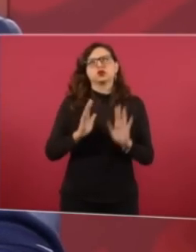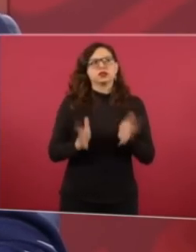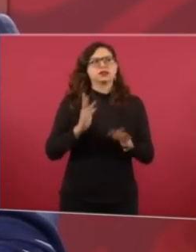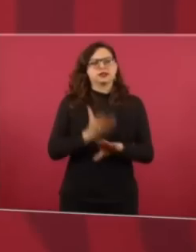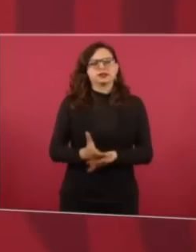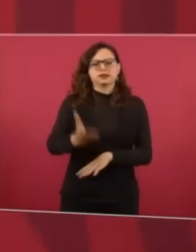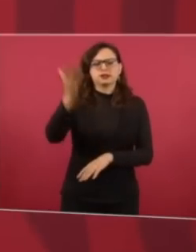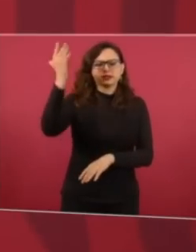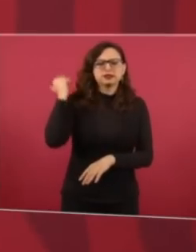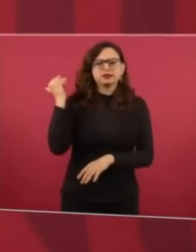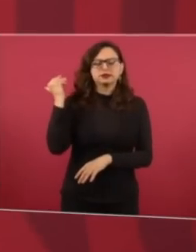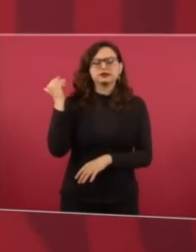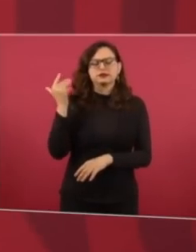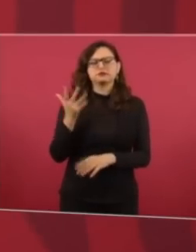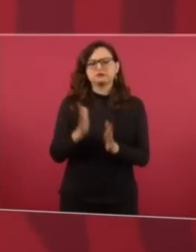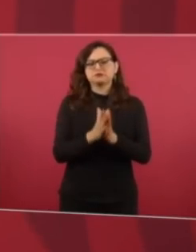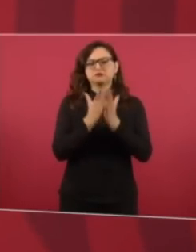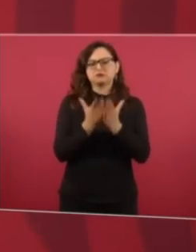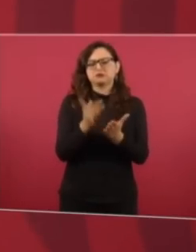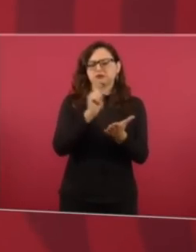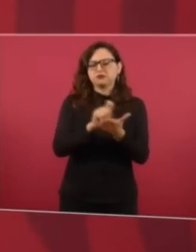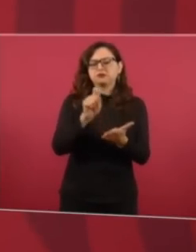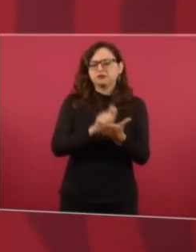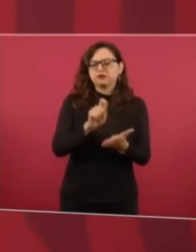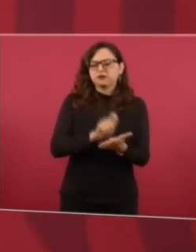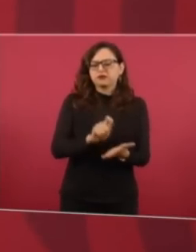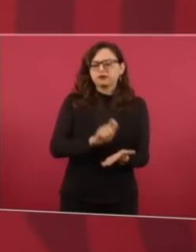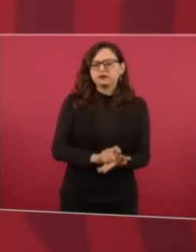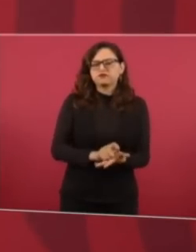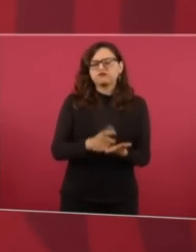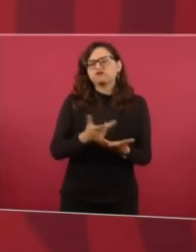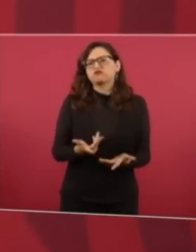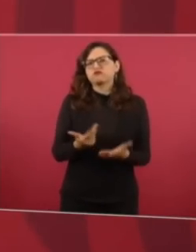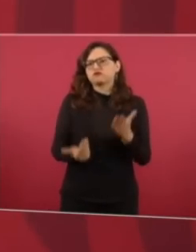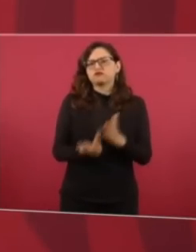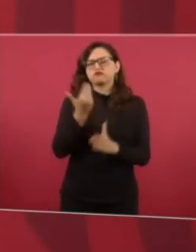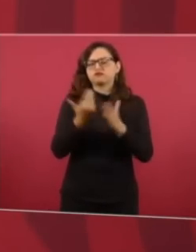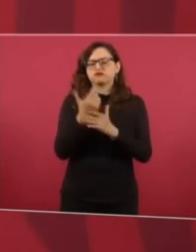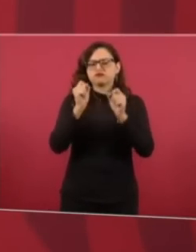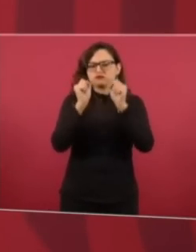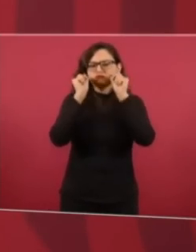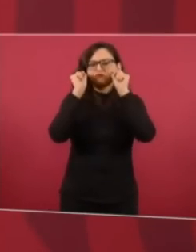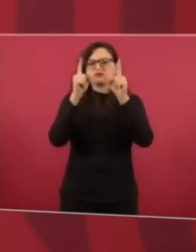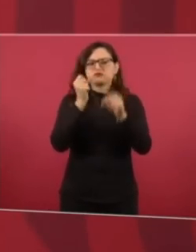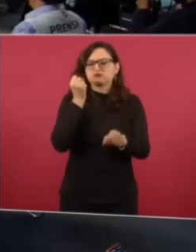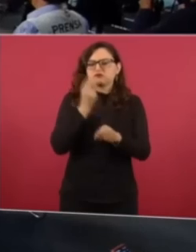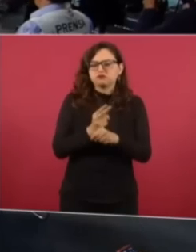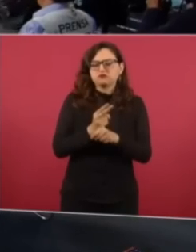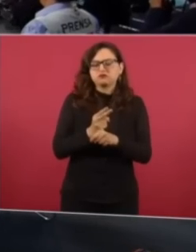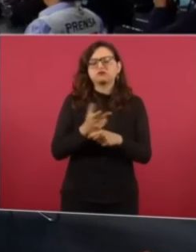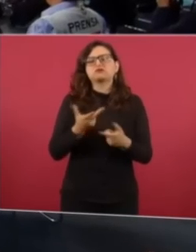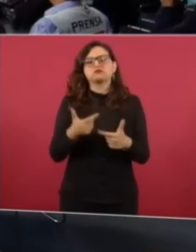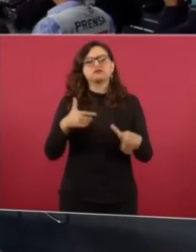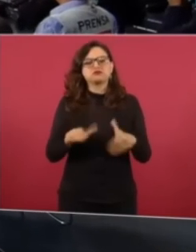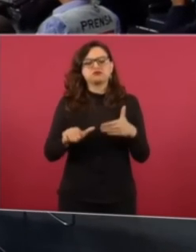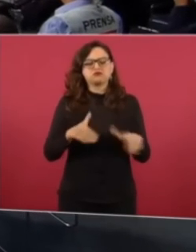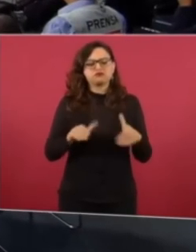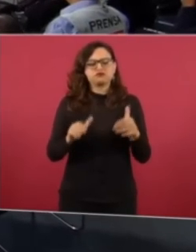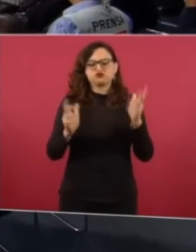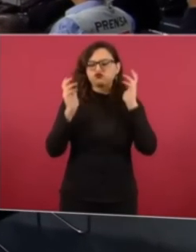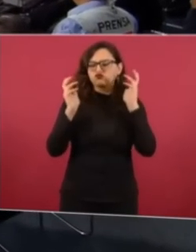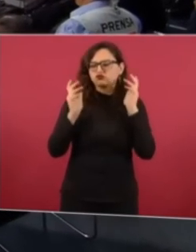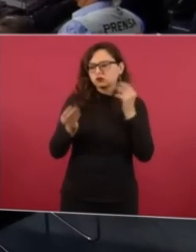allá en alguien que me levanto temprano camino de baño